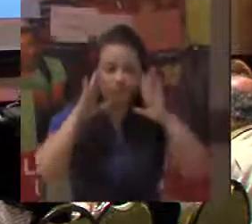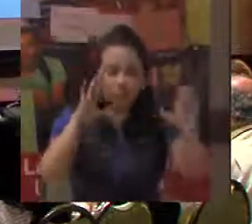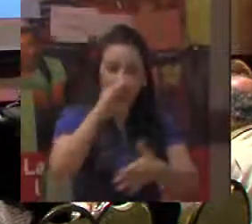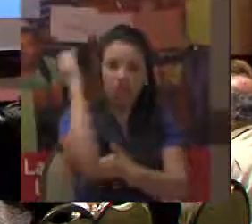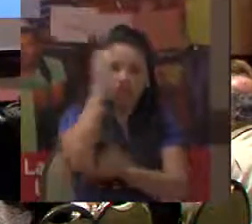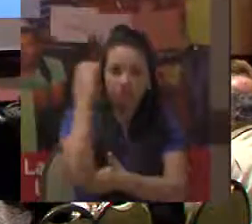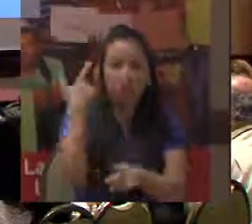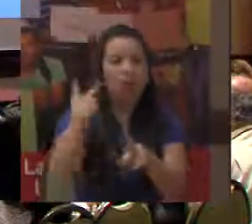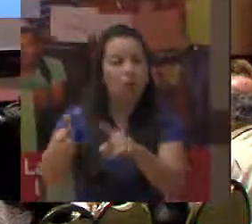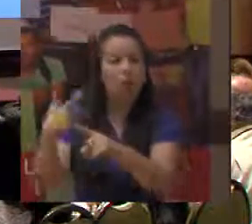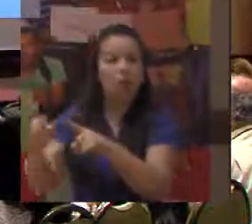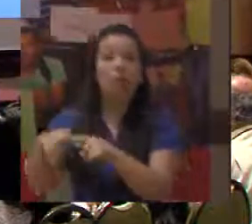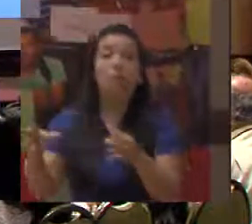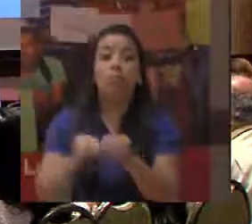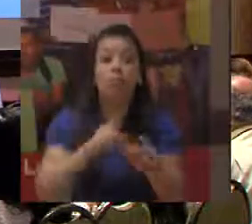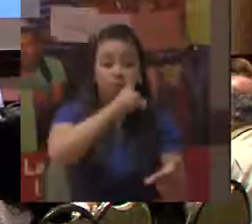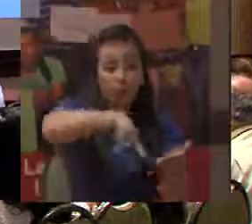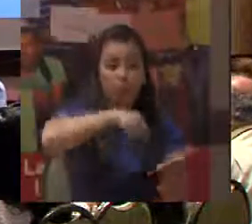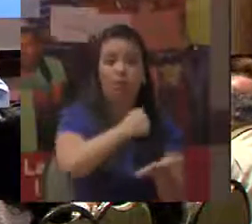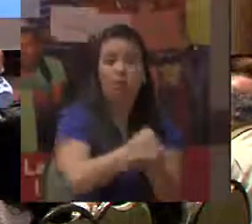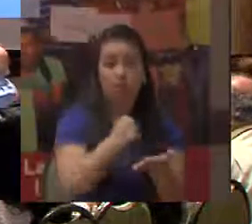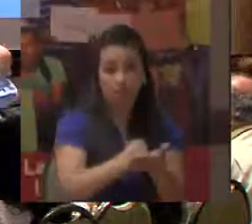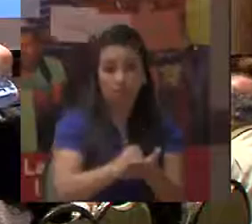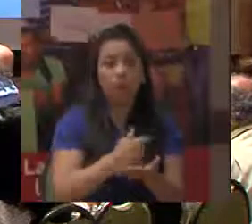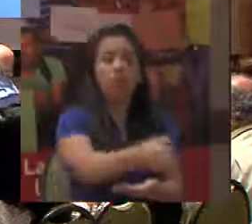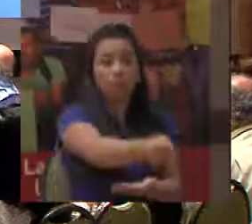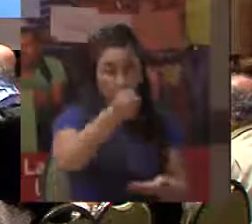priorizaron los procesos de contratación directa,